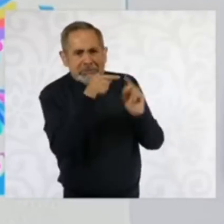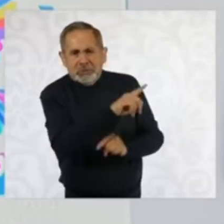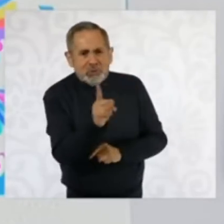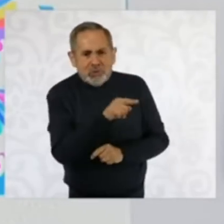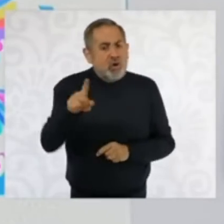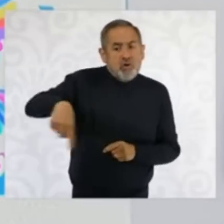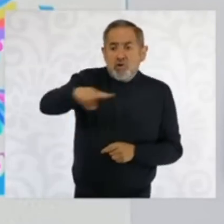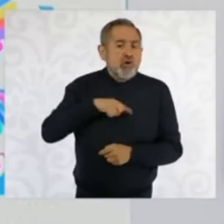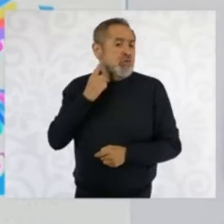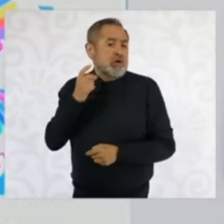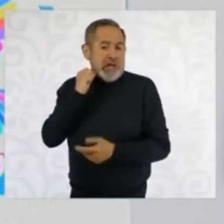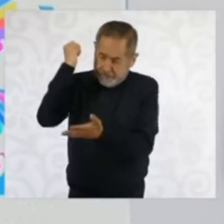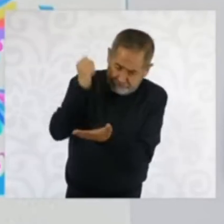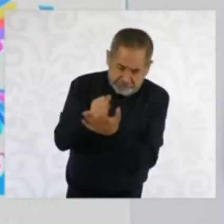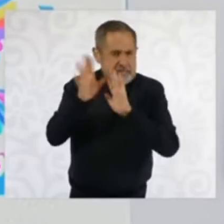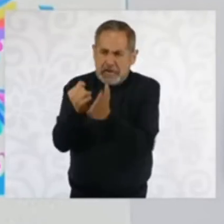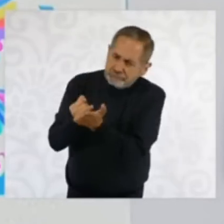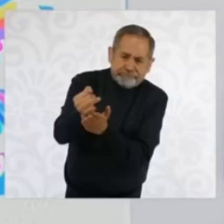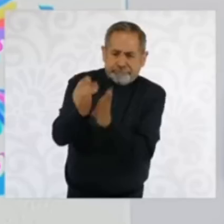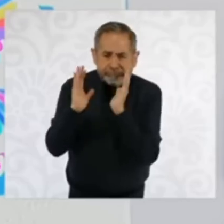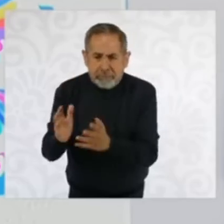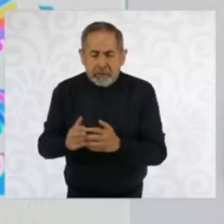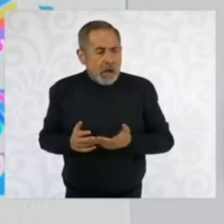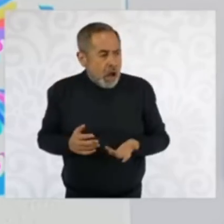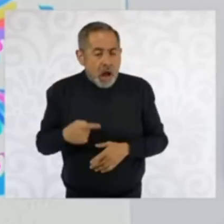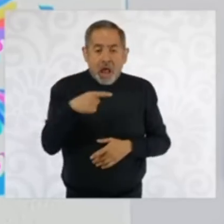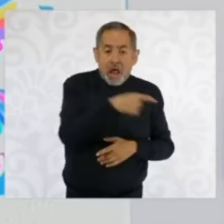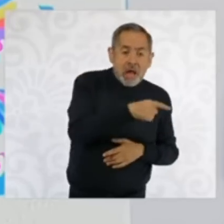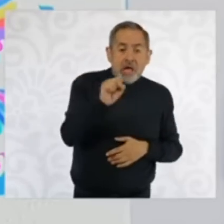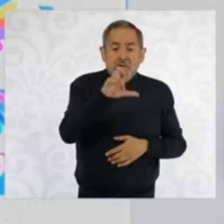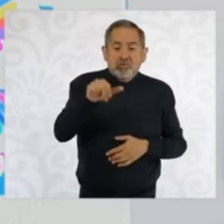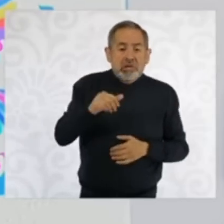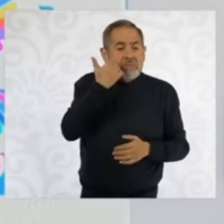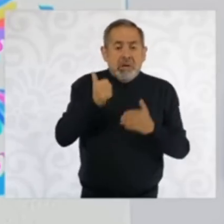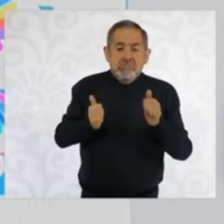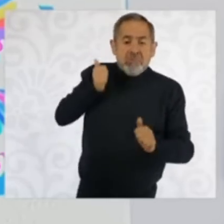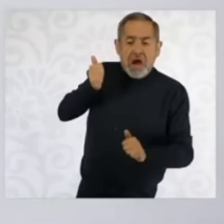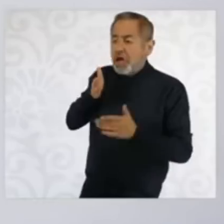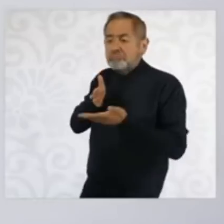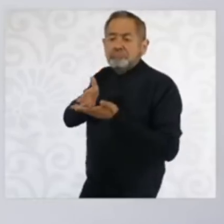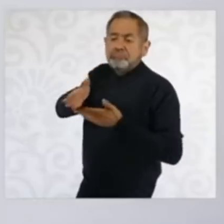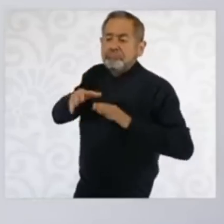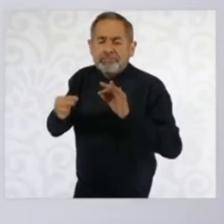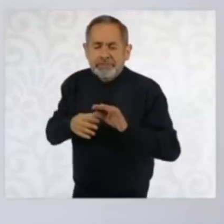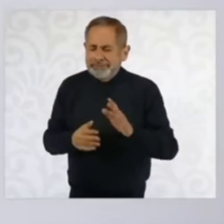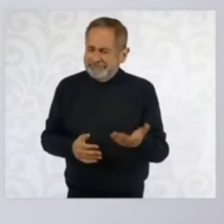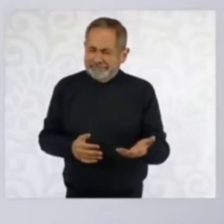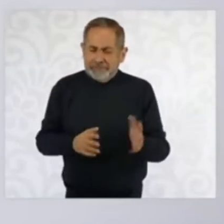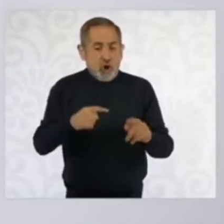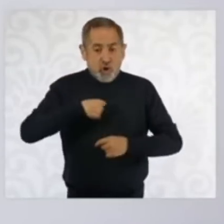del constituyente. Es decir, la Corte se está sobrepasando sobre sus funciones. Yo no me quiero